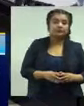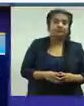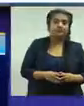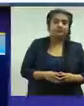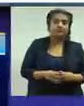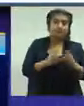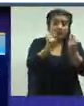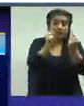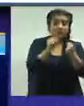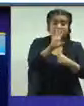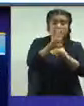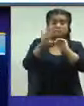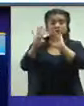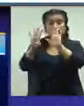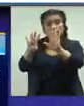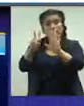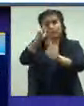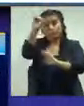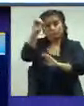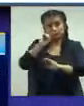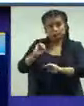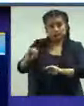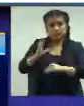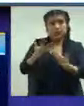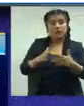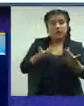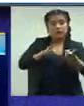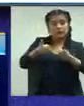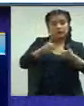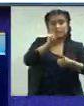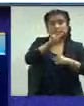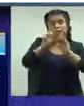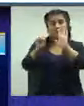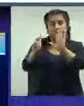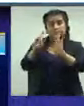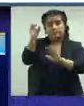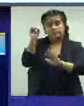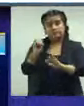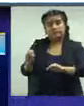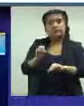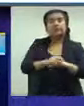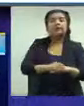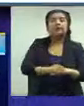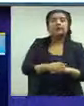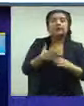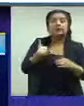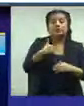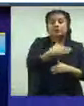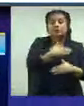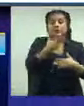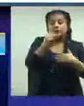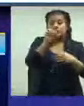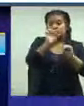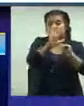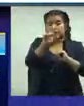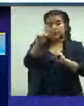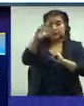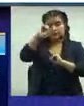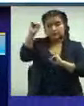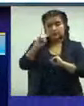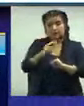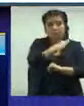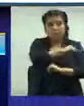Una ejecución de 49%, en administrativo 36%, redes de salud 51%,